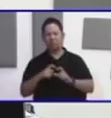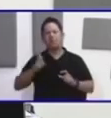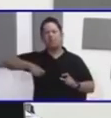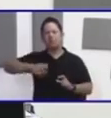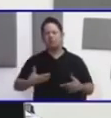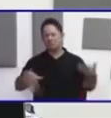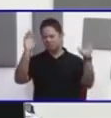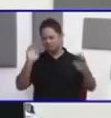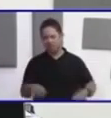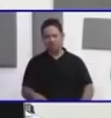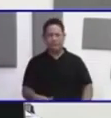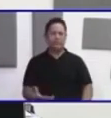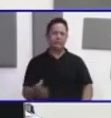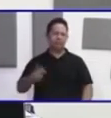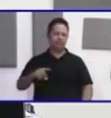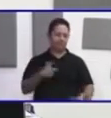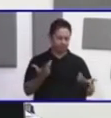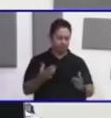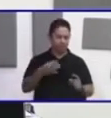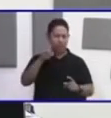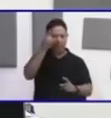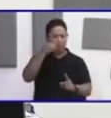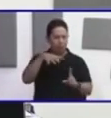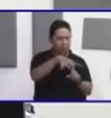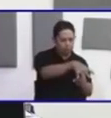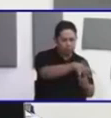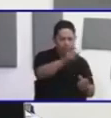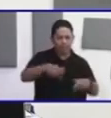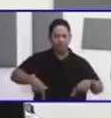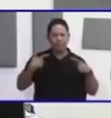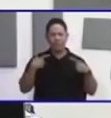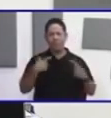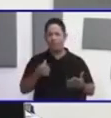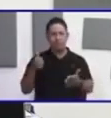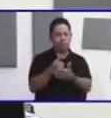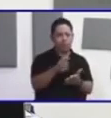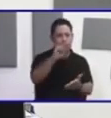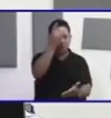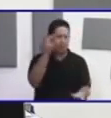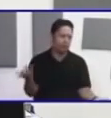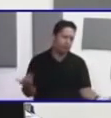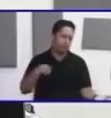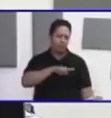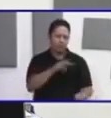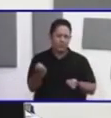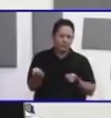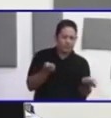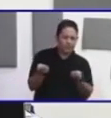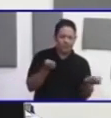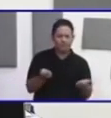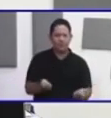otras personas. Entonces, como bien lo decía, señor gobernador, nosotros hacemos estos controles precisamente